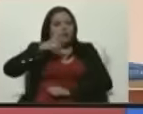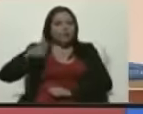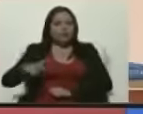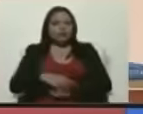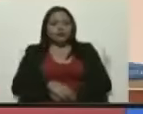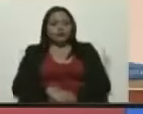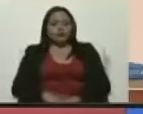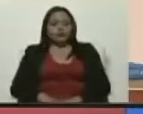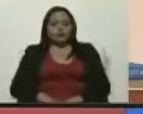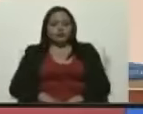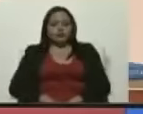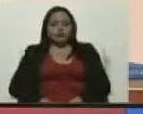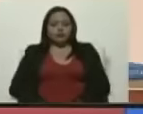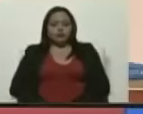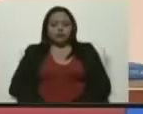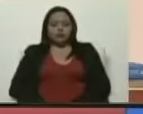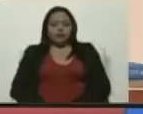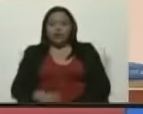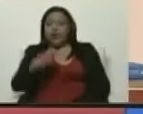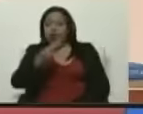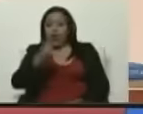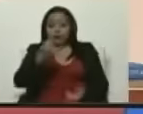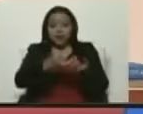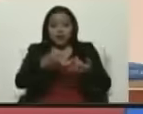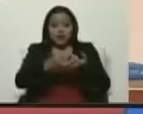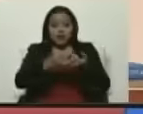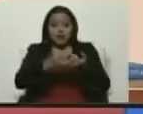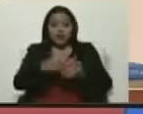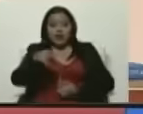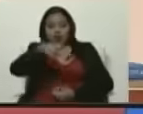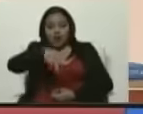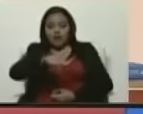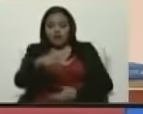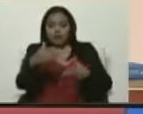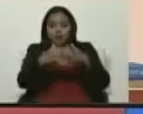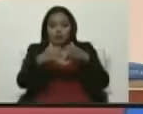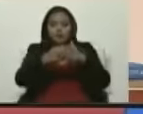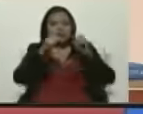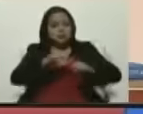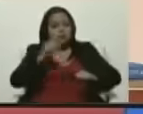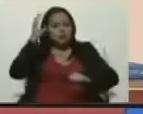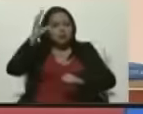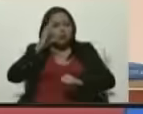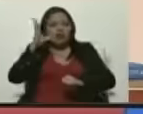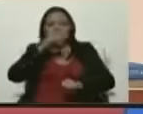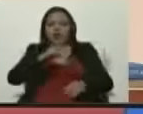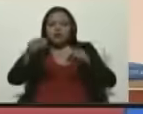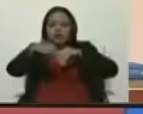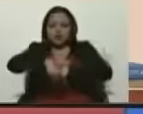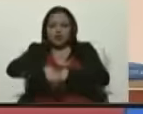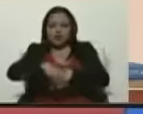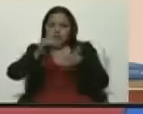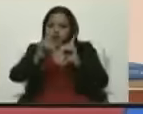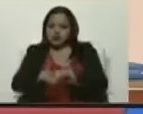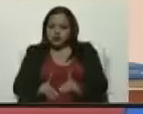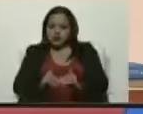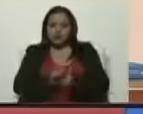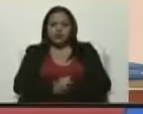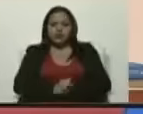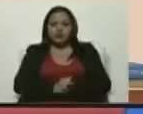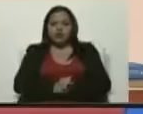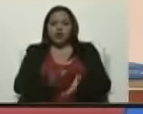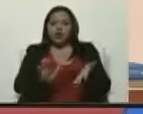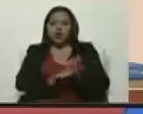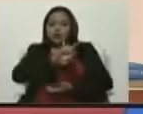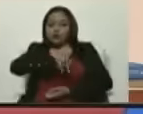pueblo, no los apellidos, a esos sectores que son capaces de desconocer la autoridad de la universidad, pero